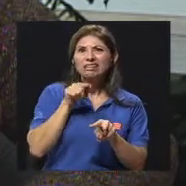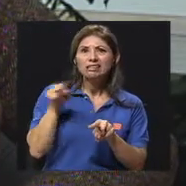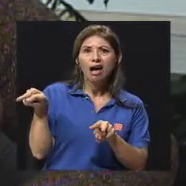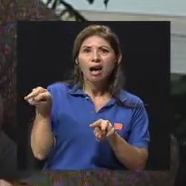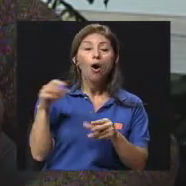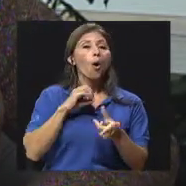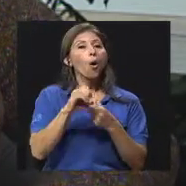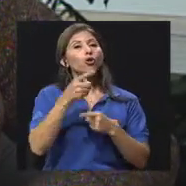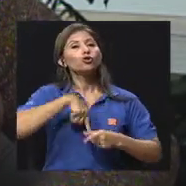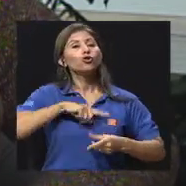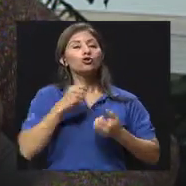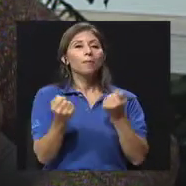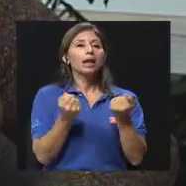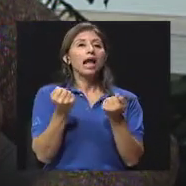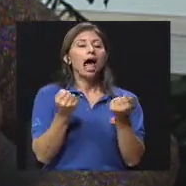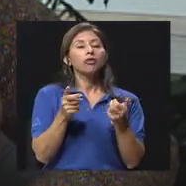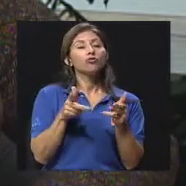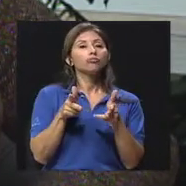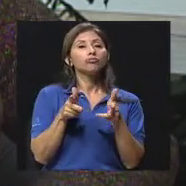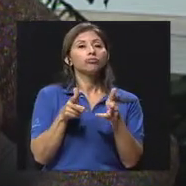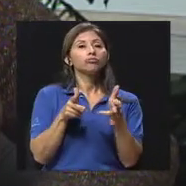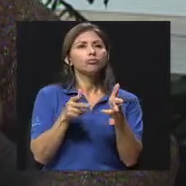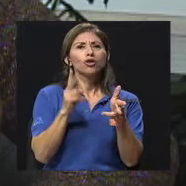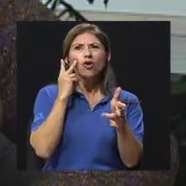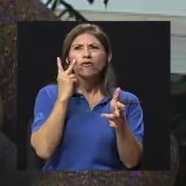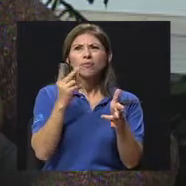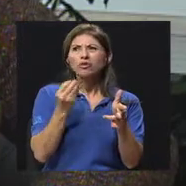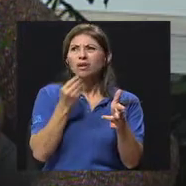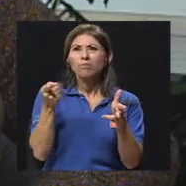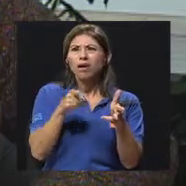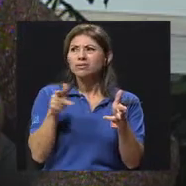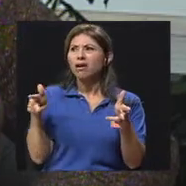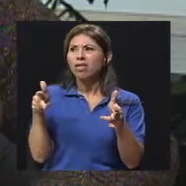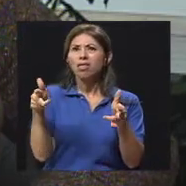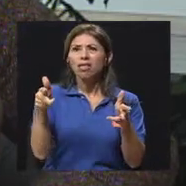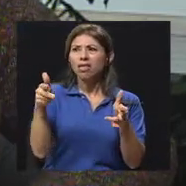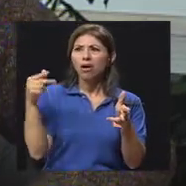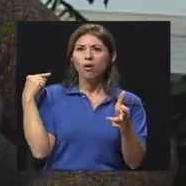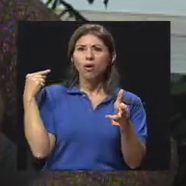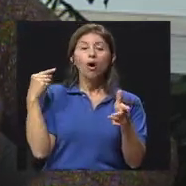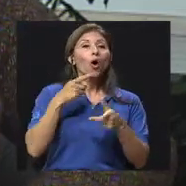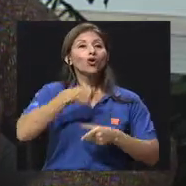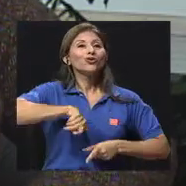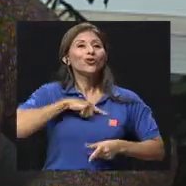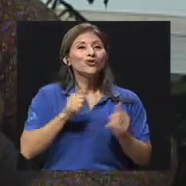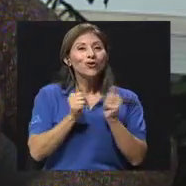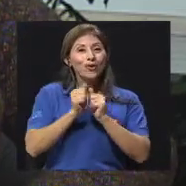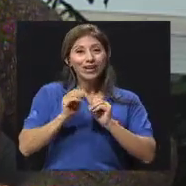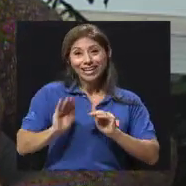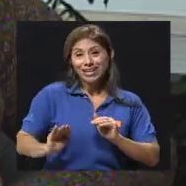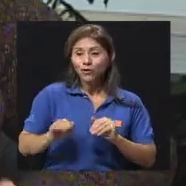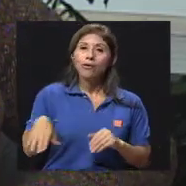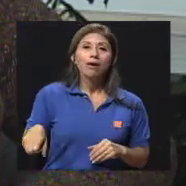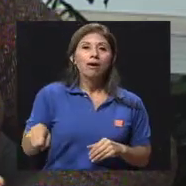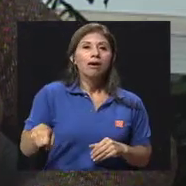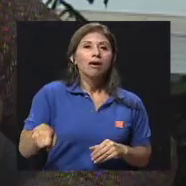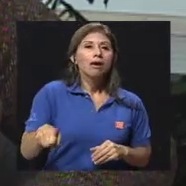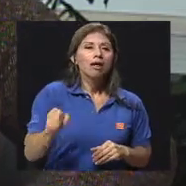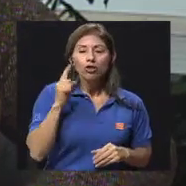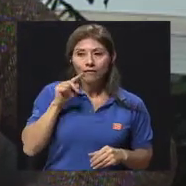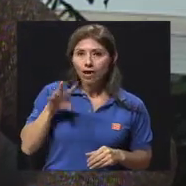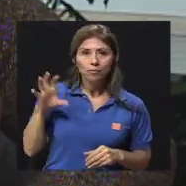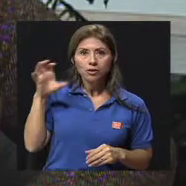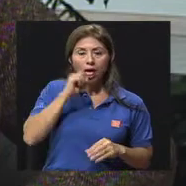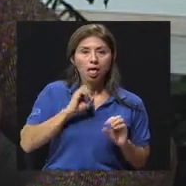nosotros. Llevamos a nuestros hijos a la par y no sabemos si el chiquito se metió en un hueco, siguió caminando, nada más los hemos jalado. Entonces, hay momentos en